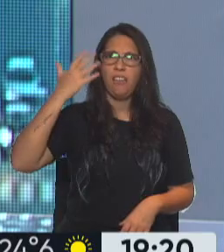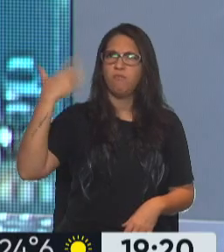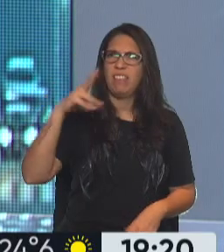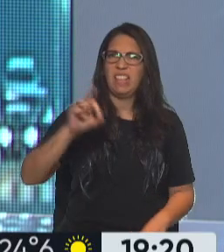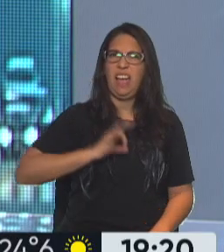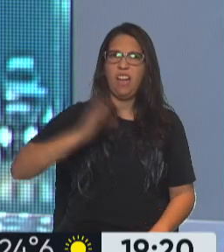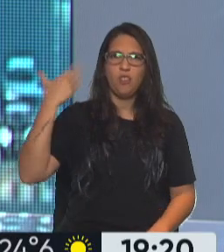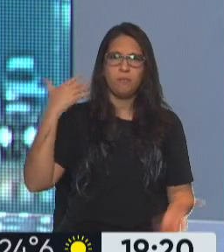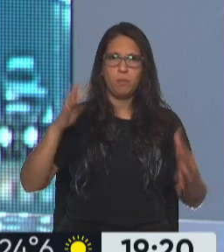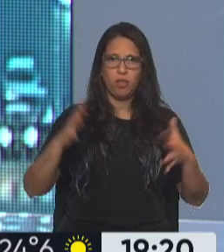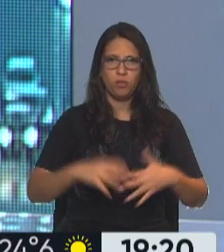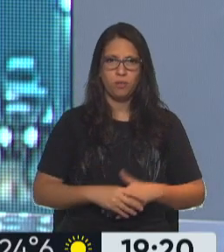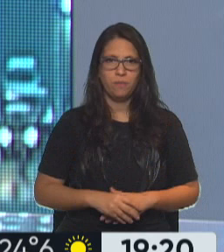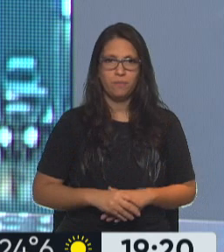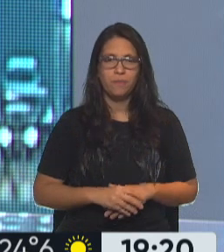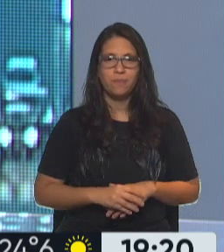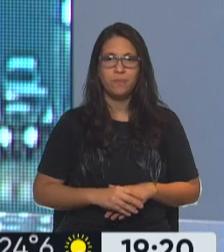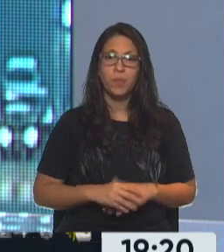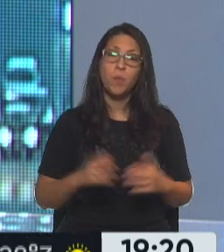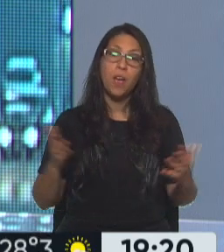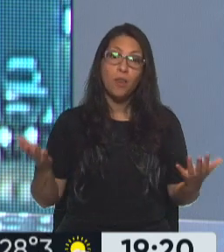Linda radio. Sí. Bueno.